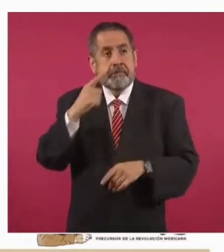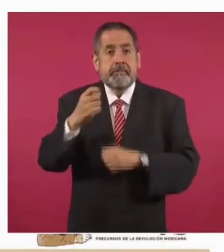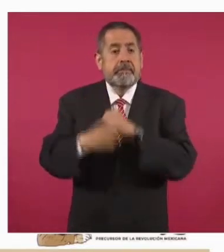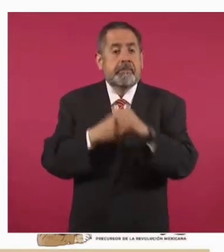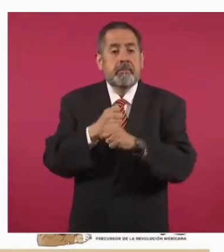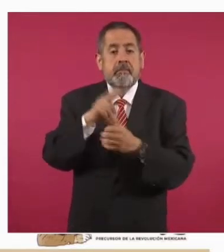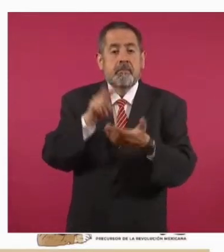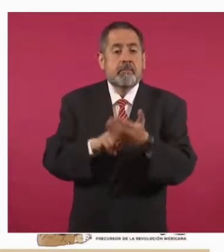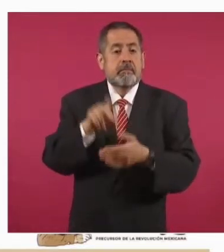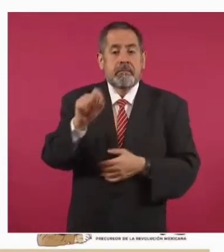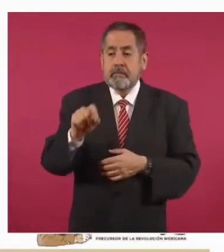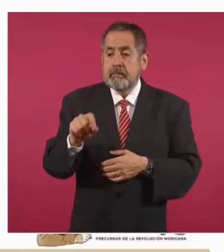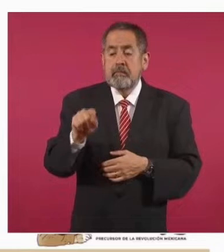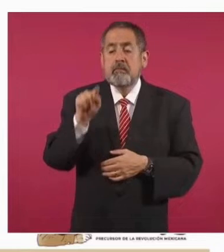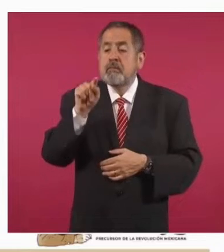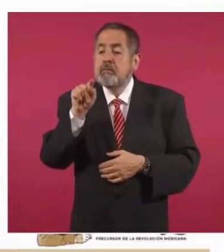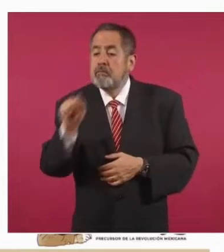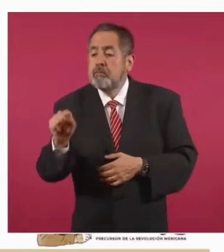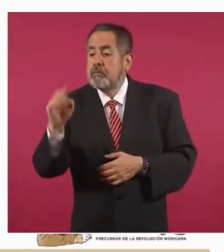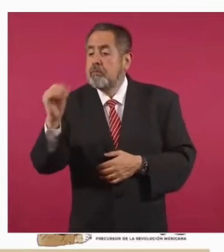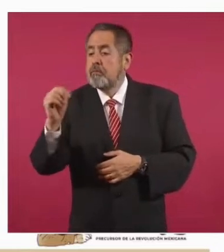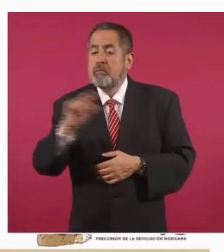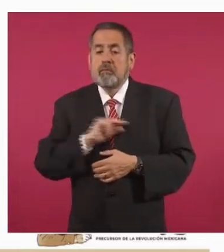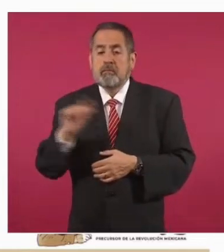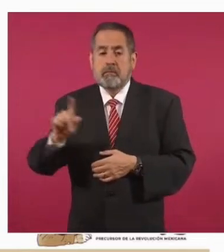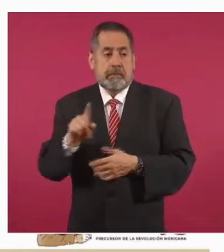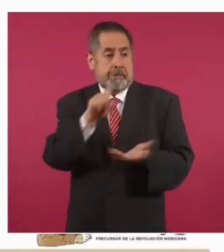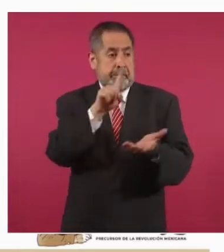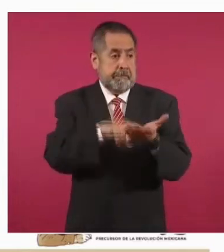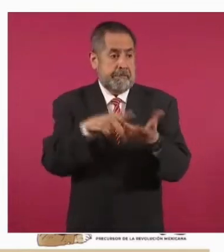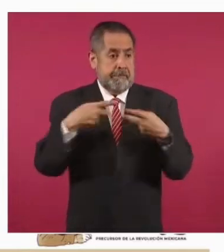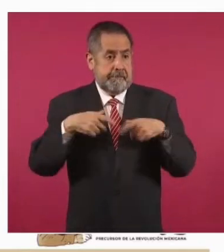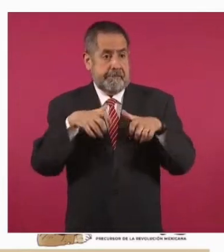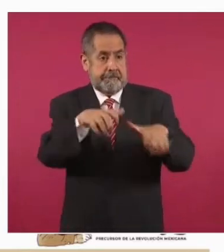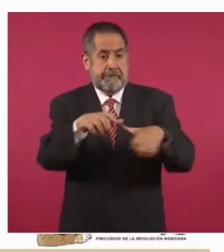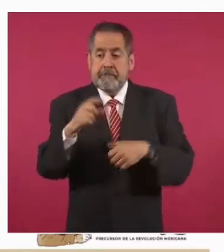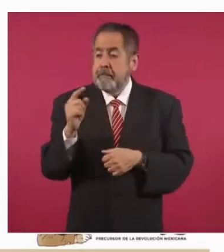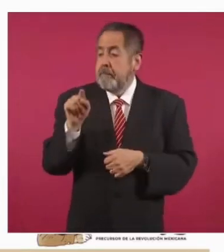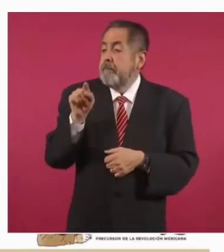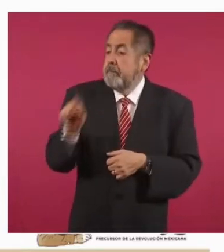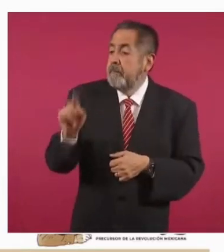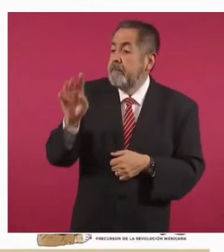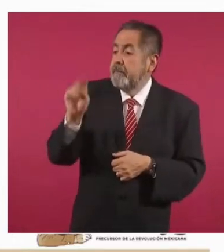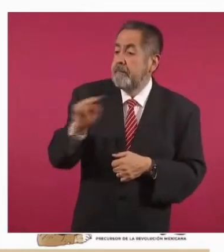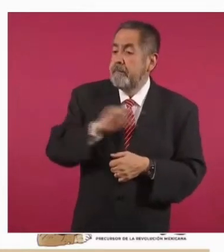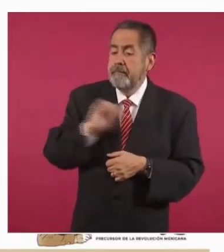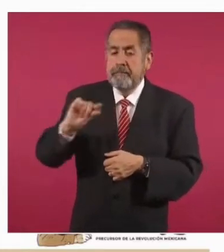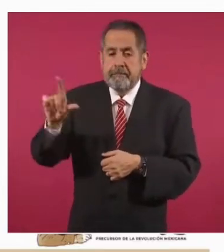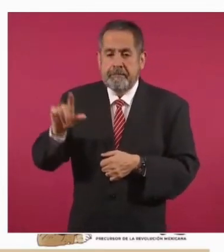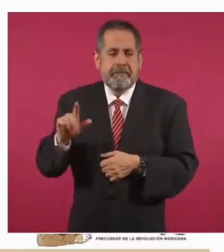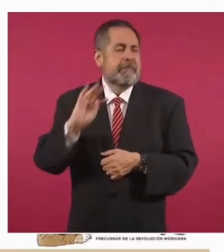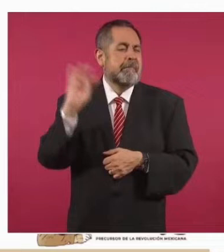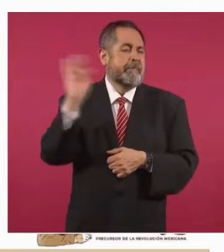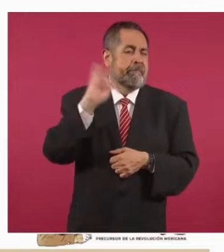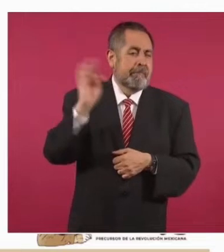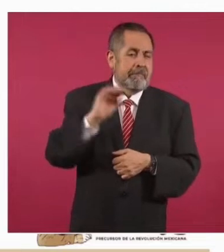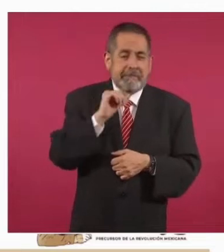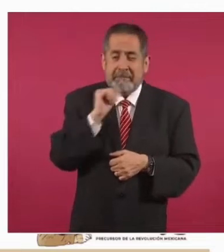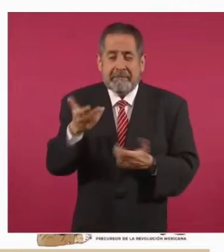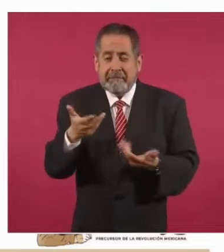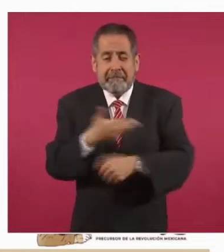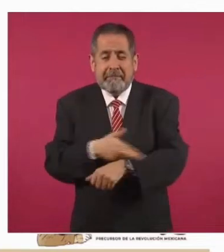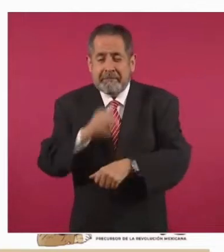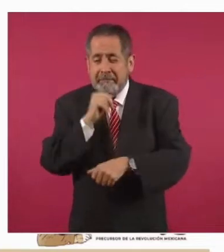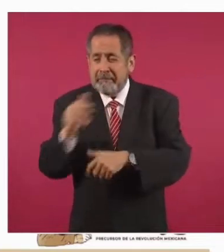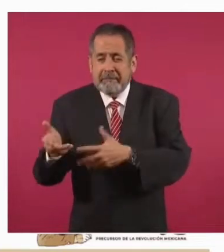con 0.9 especialistas por cada 1,000 habitantes, pero la tendencia, hubiéramos llegado de no haber hecho nada, pues a